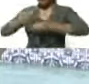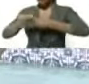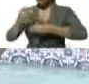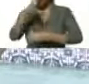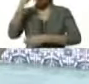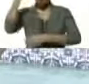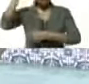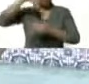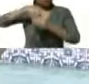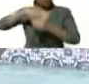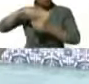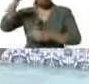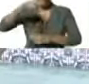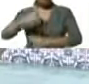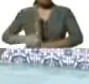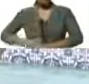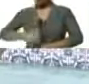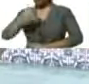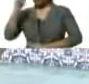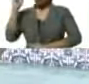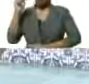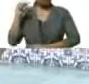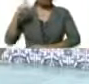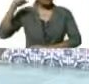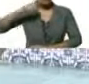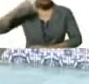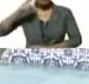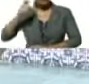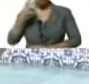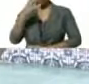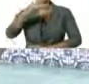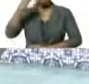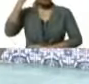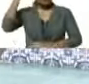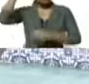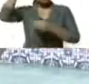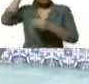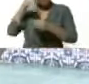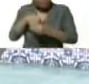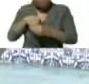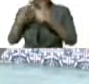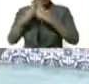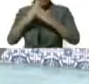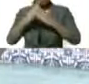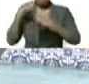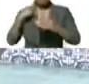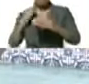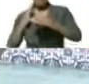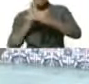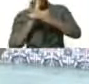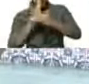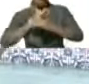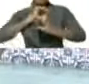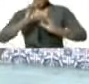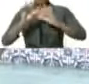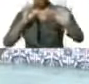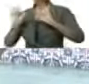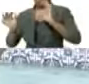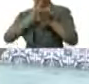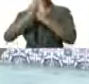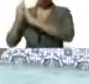cuarentena. Y hoy más que nunca es necesaria la cuarentena para evitar la transmisión comunitaria,